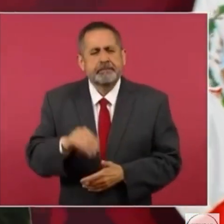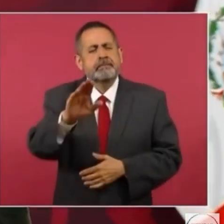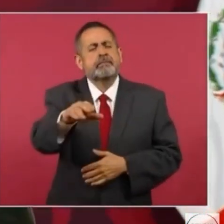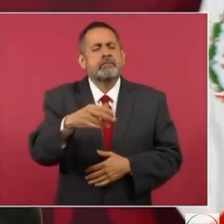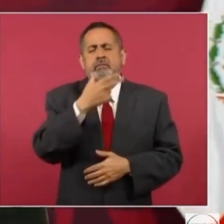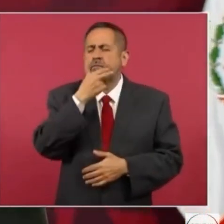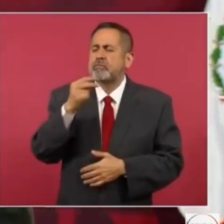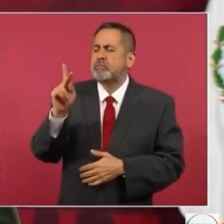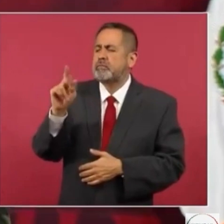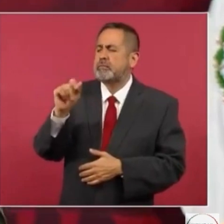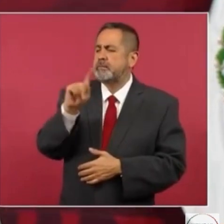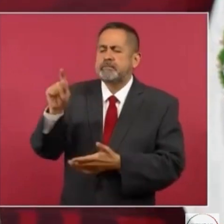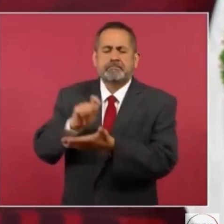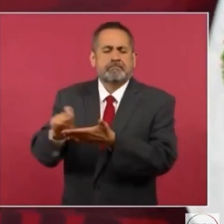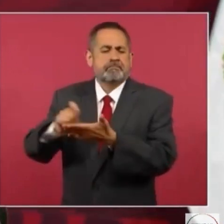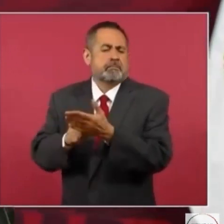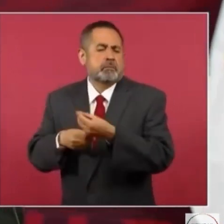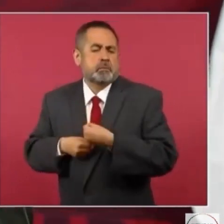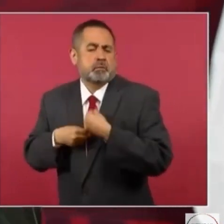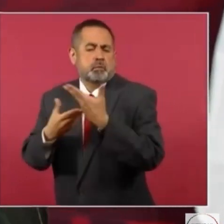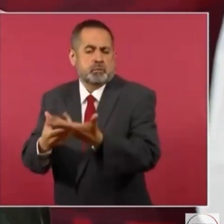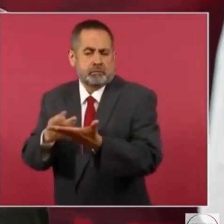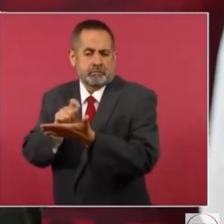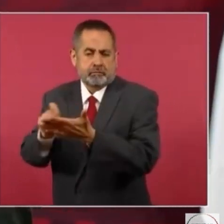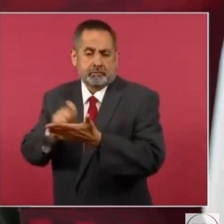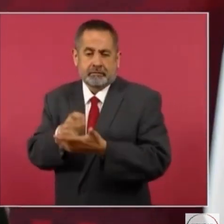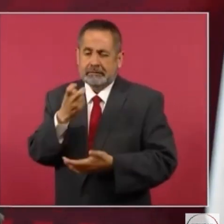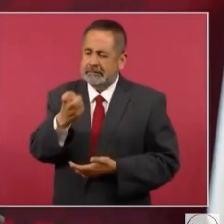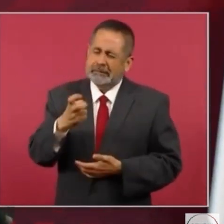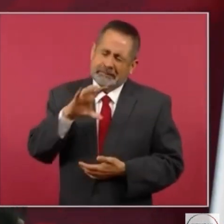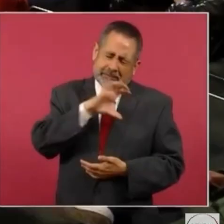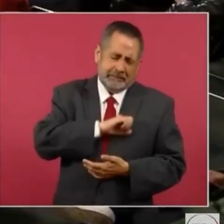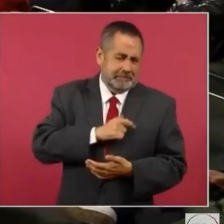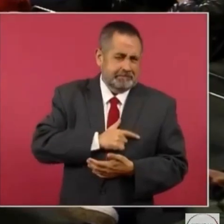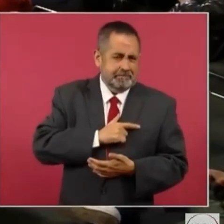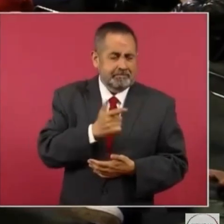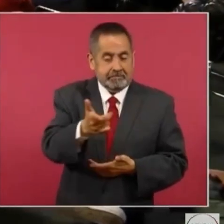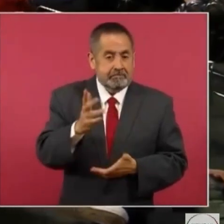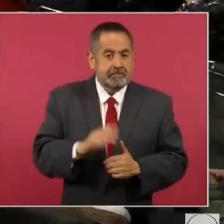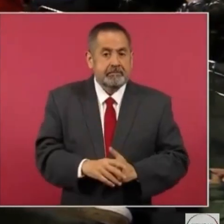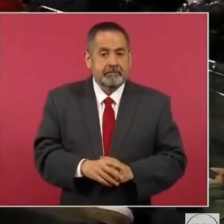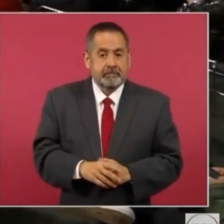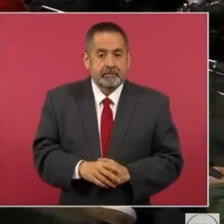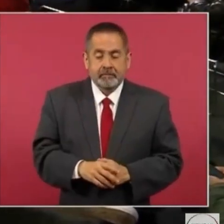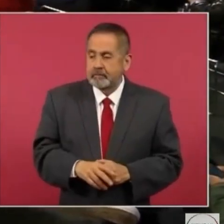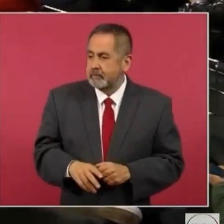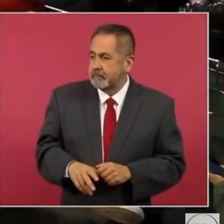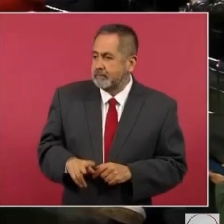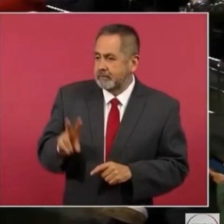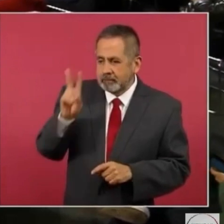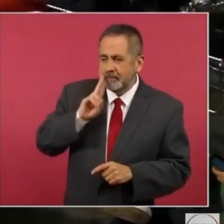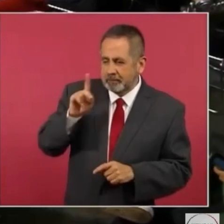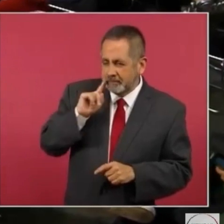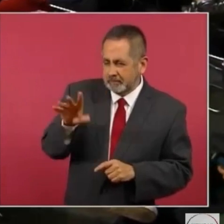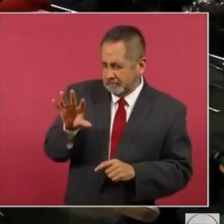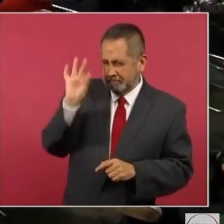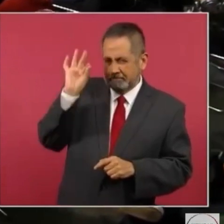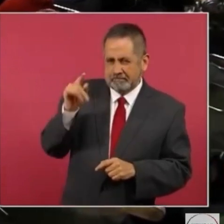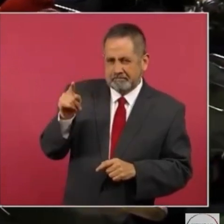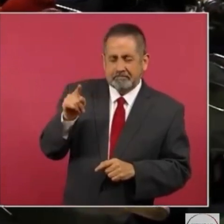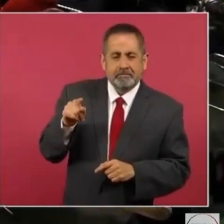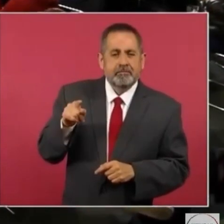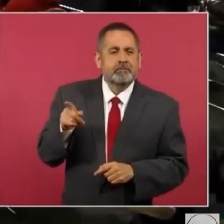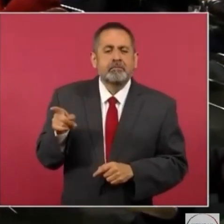Paz que es el que más me gusta, nada más que a ver si lo encontramos. Habla de